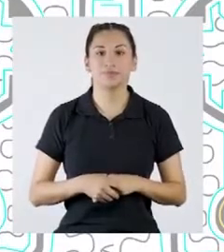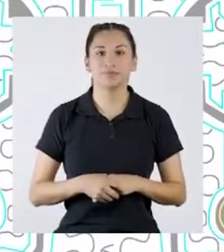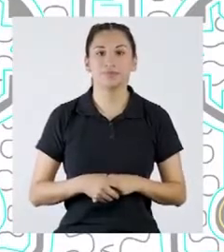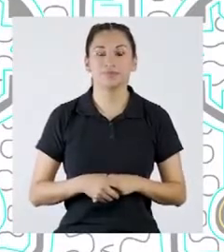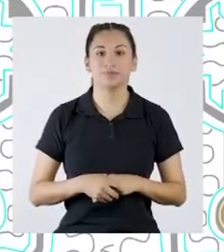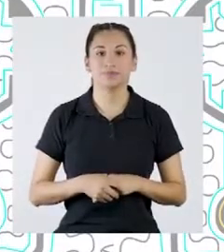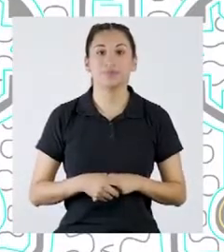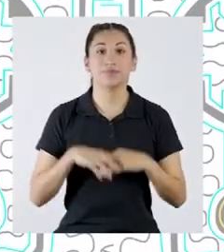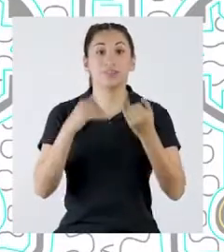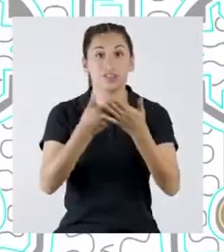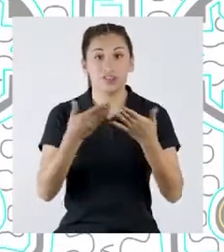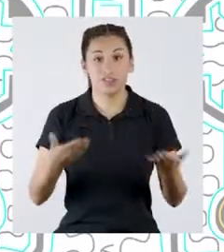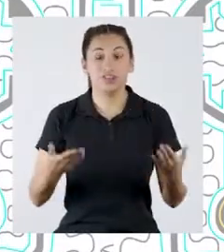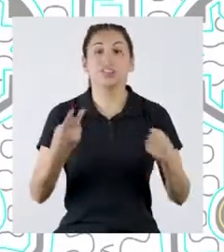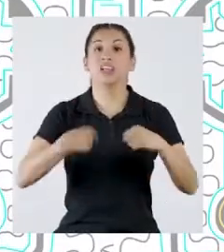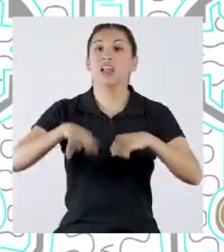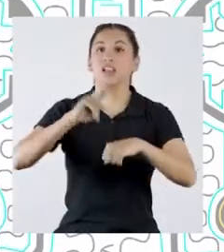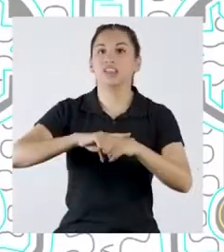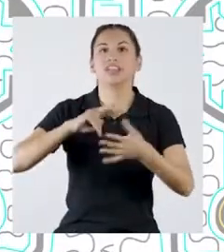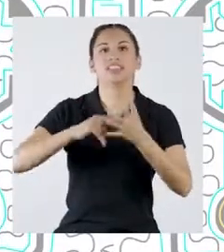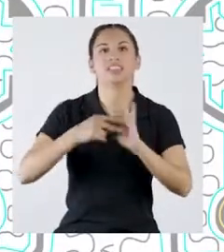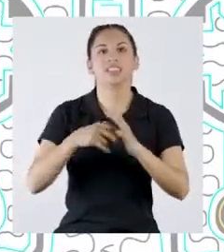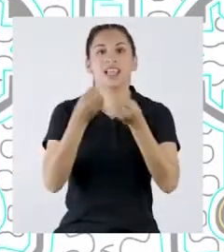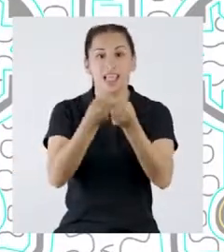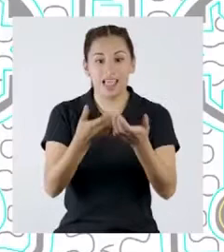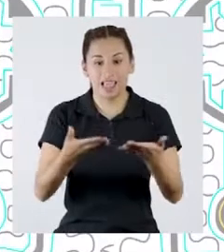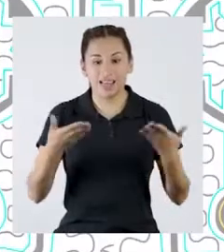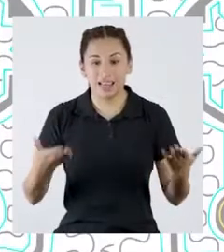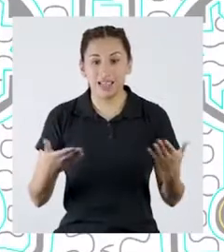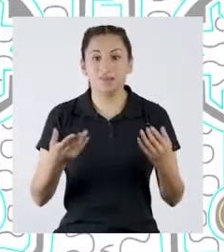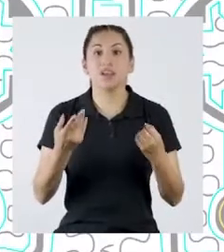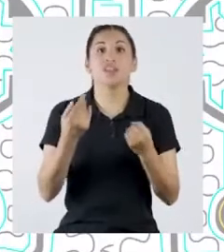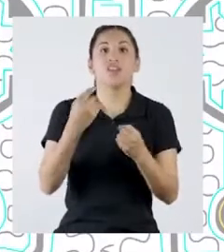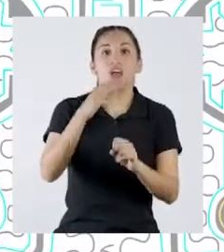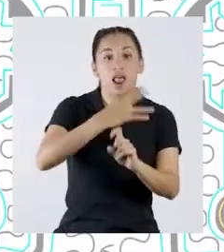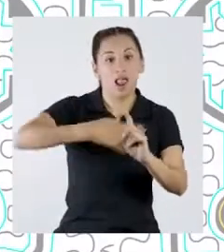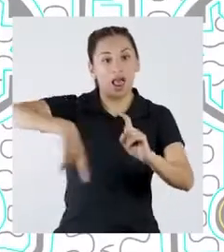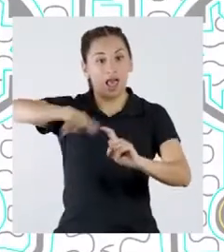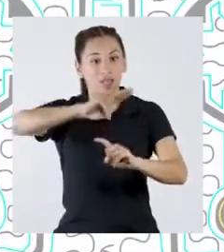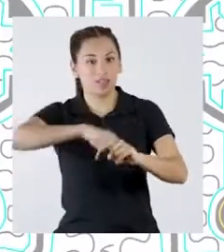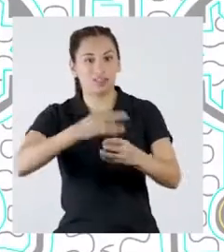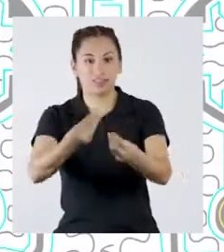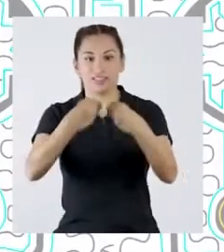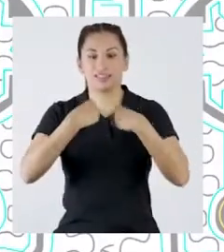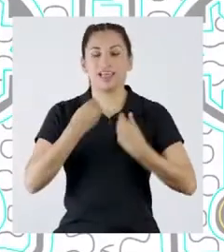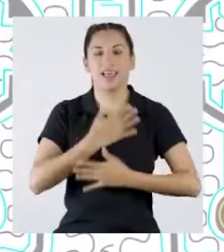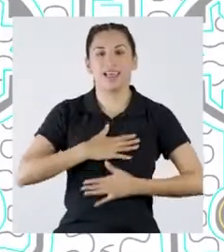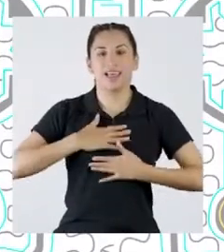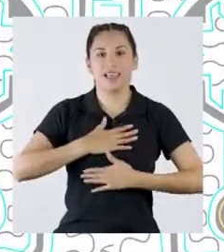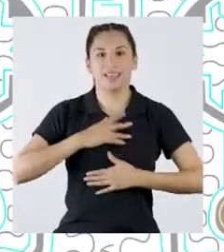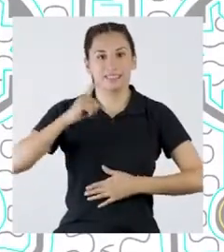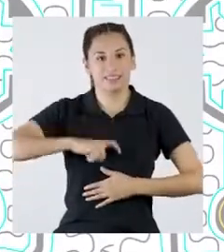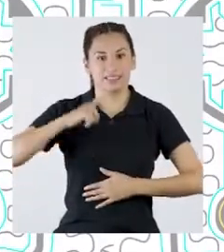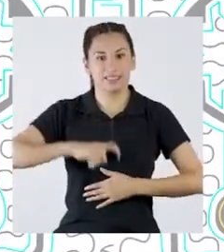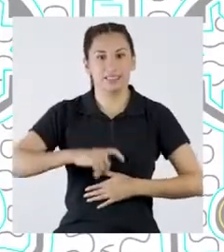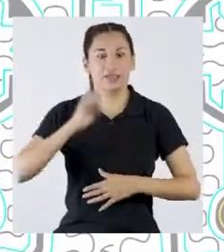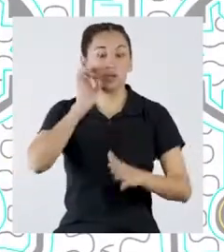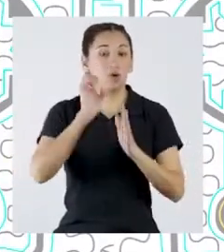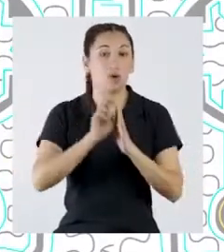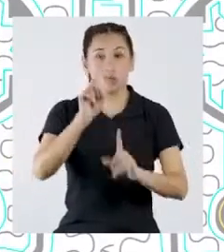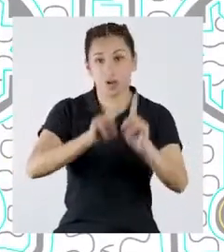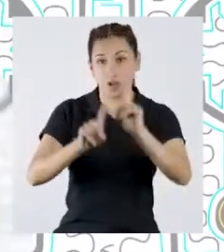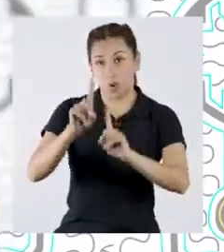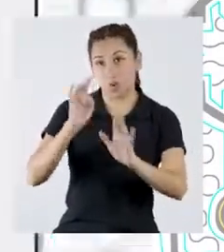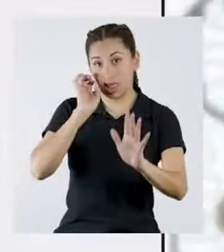Bien, los recursos naturales son los elementos de la naturaleza que utilizamos para satisfacer nuestras necesidades.